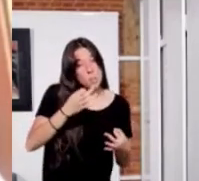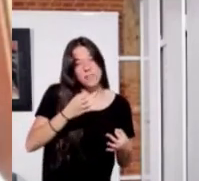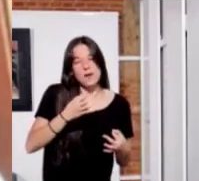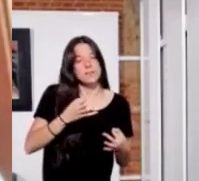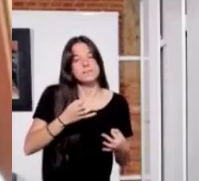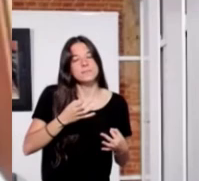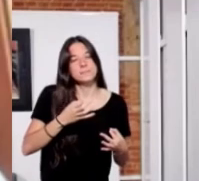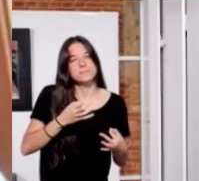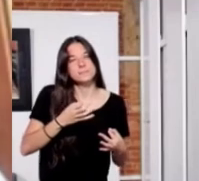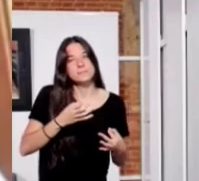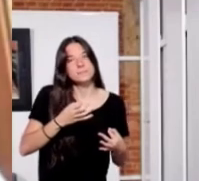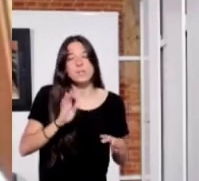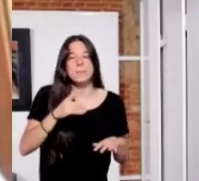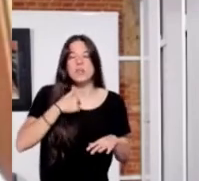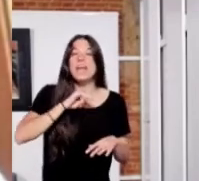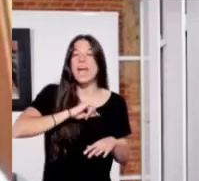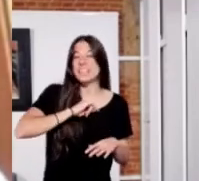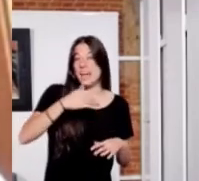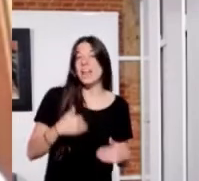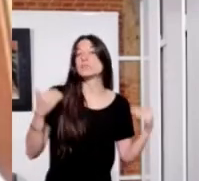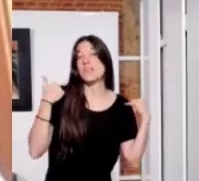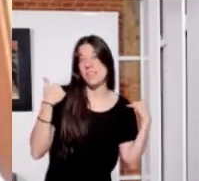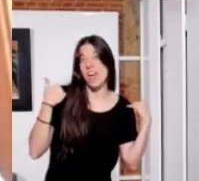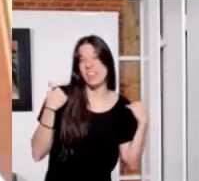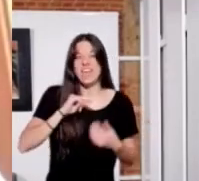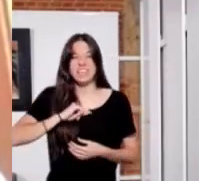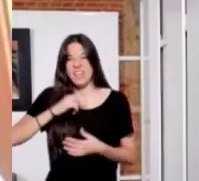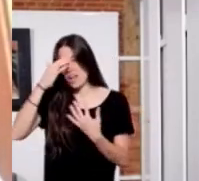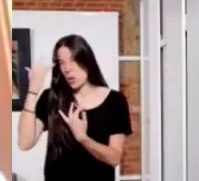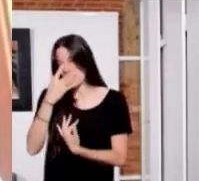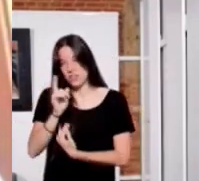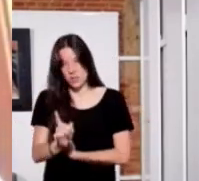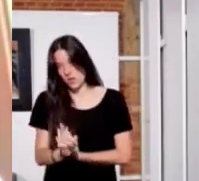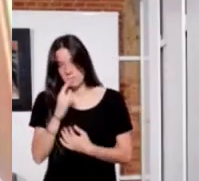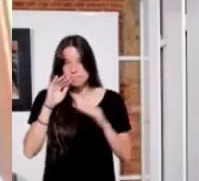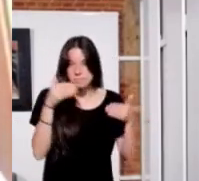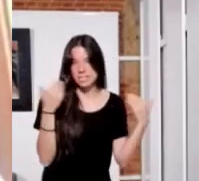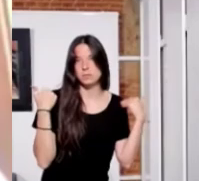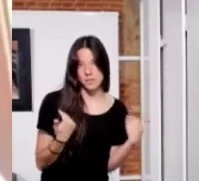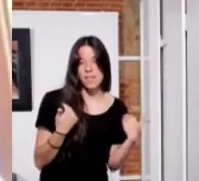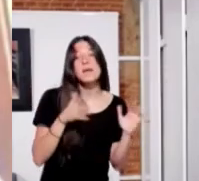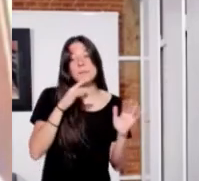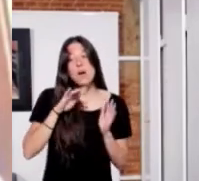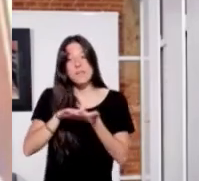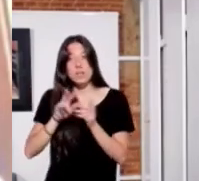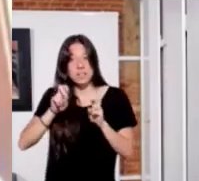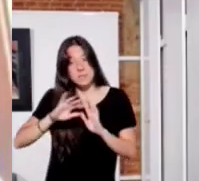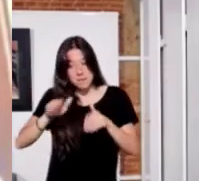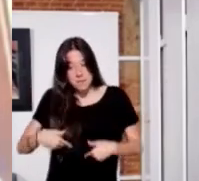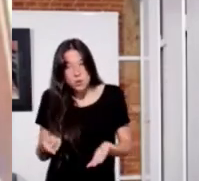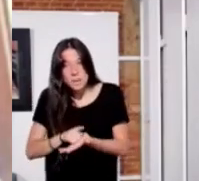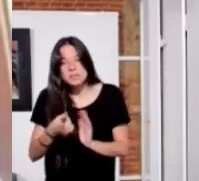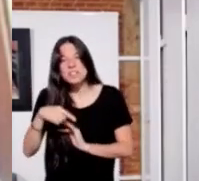responsabilidad que meramente ética de la convicción, pero vamos al tema. y necesitamos mucha más ética cívica